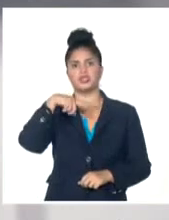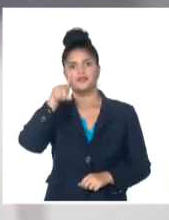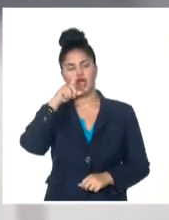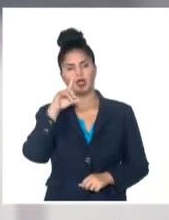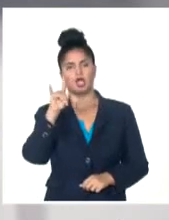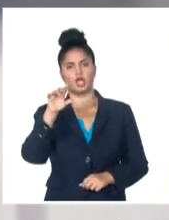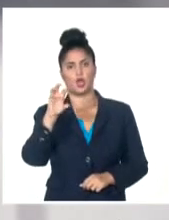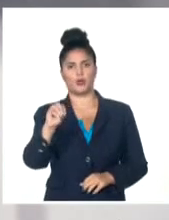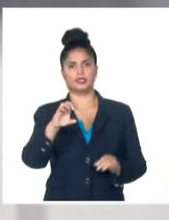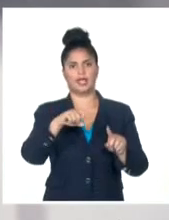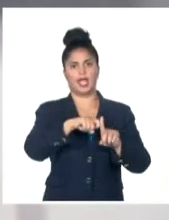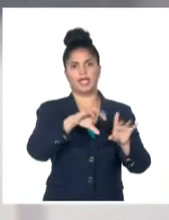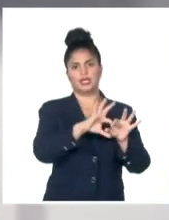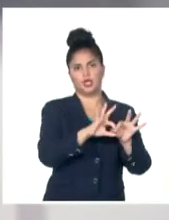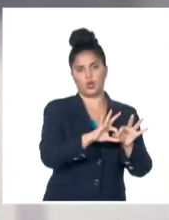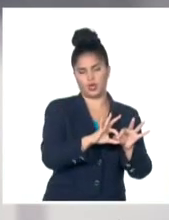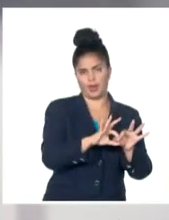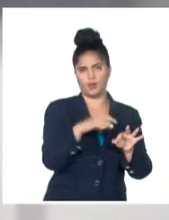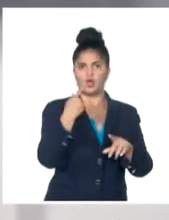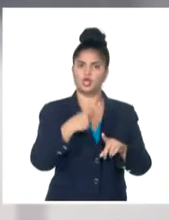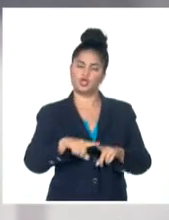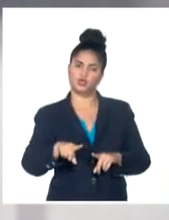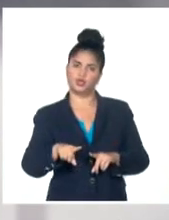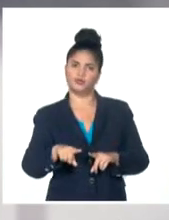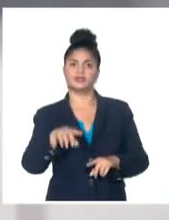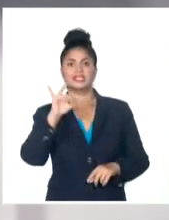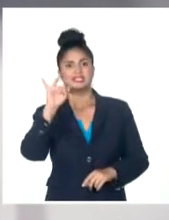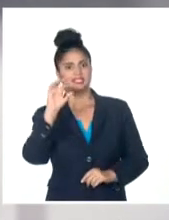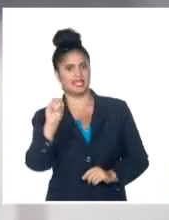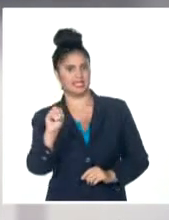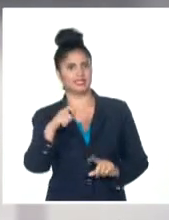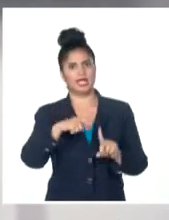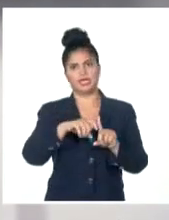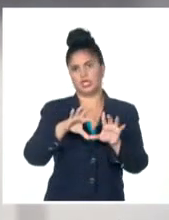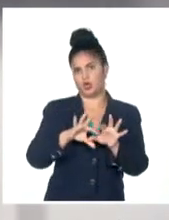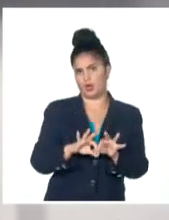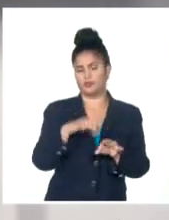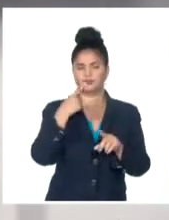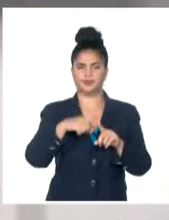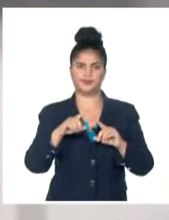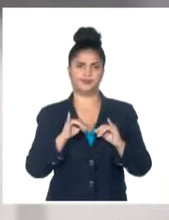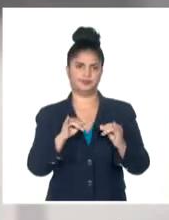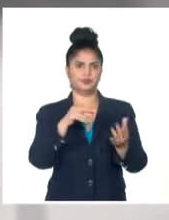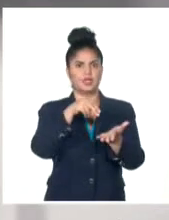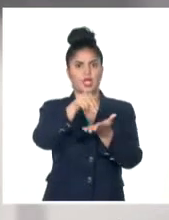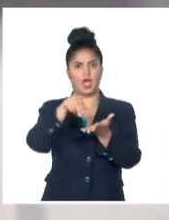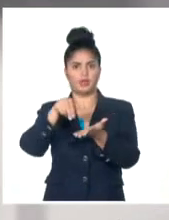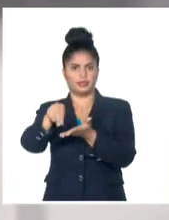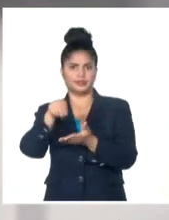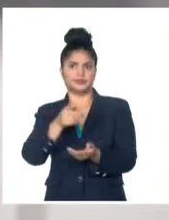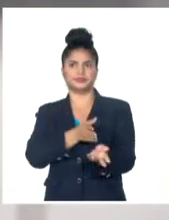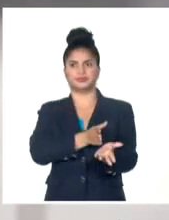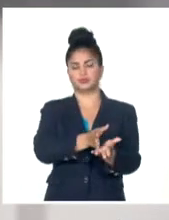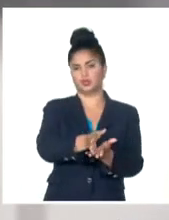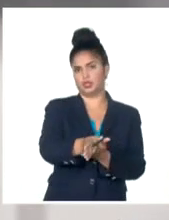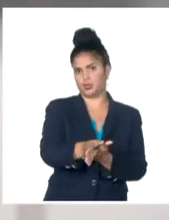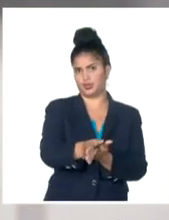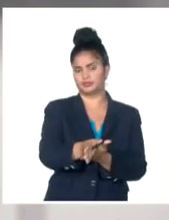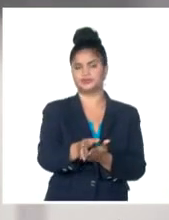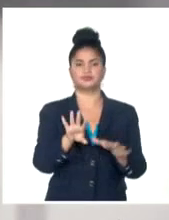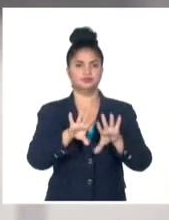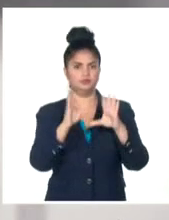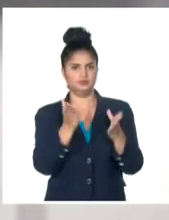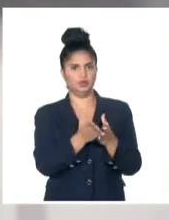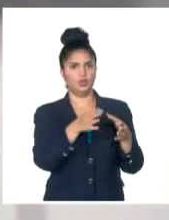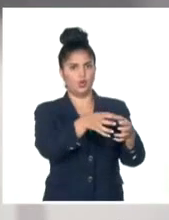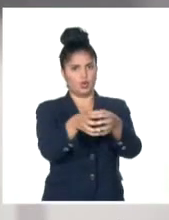los 90 kilogramos y Delaney Gómez en la división de los 70. Del Memorial Capablanca de ajedrez, hoy continuaron las acciones en todos los grupos